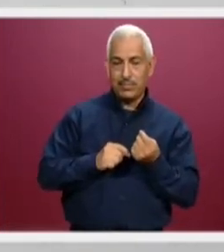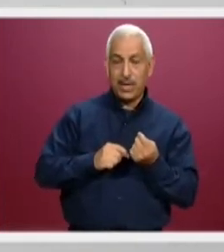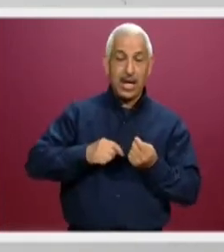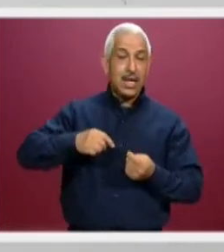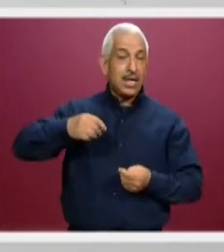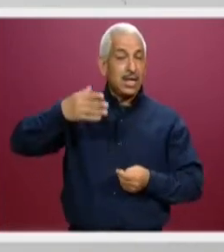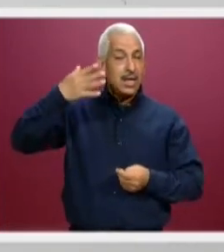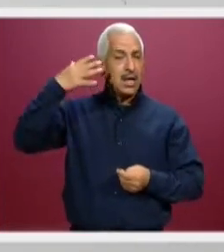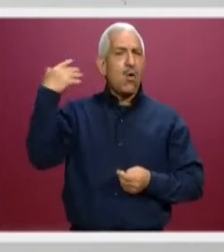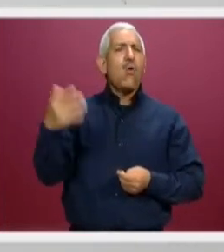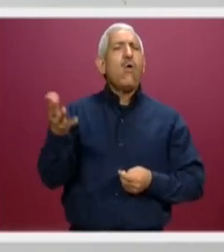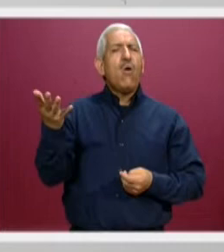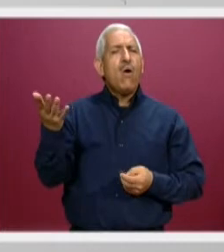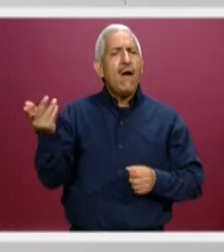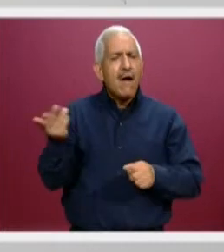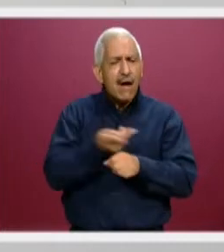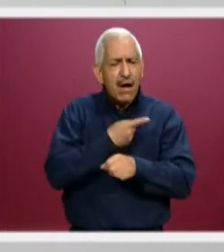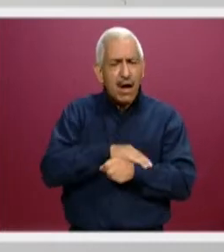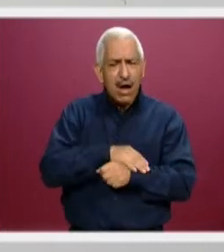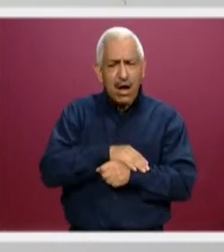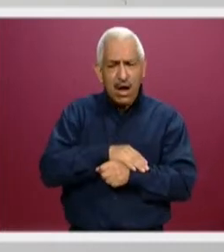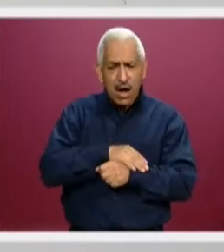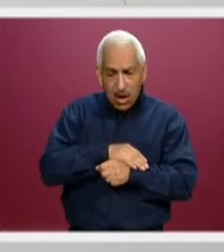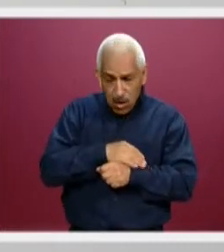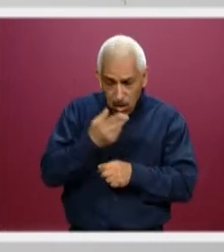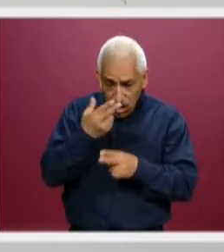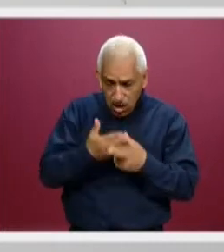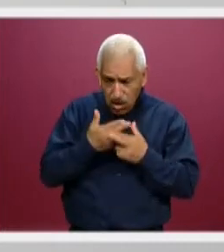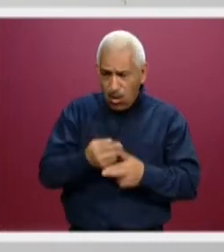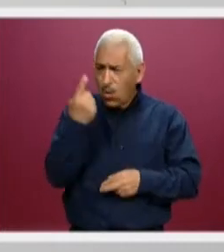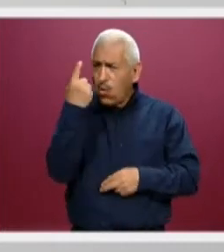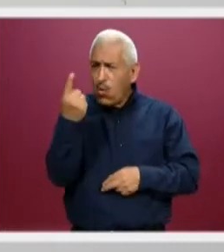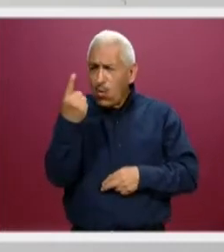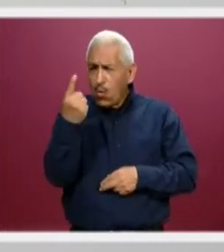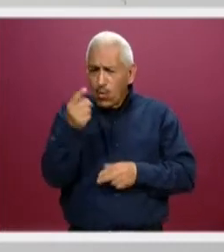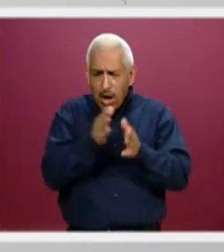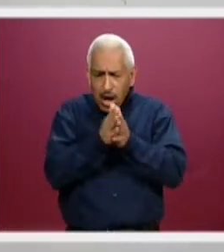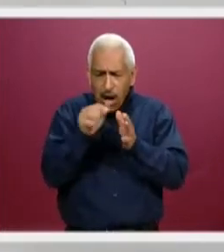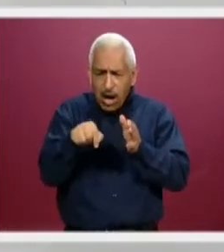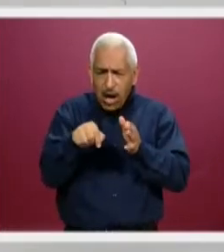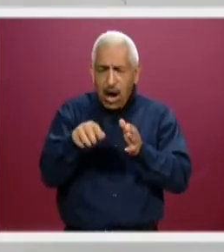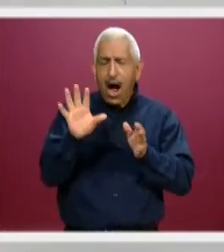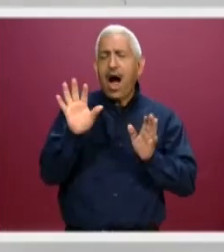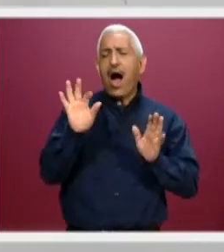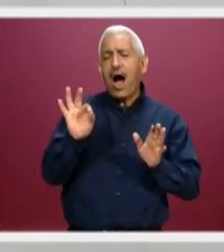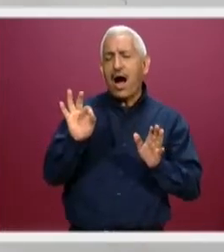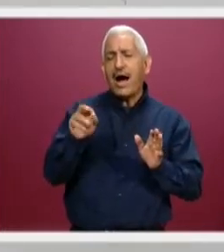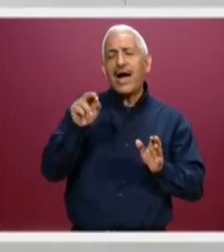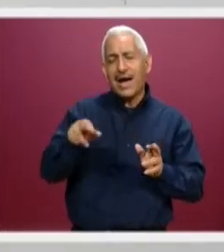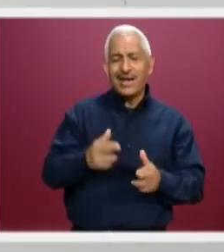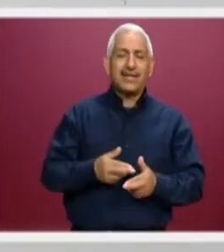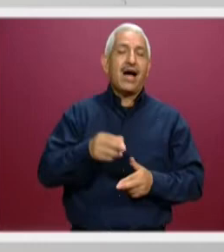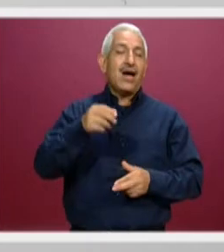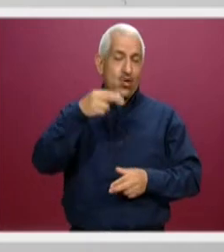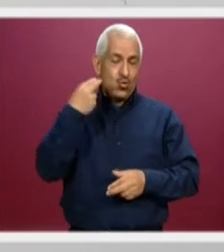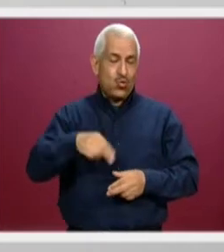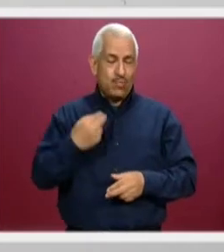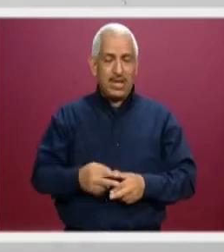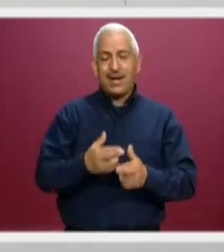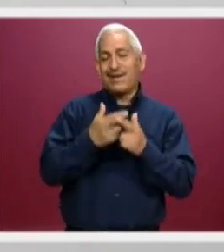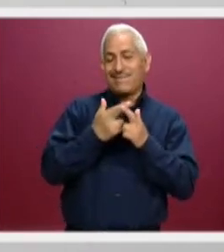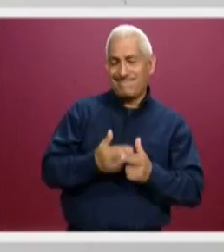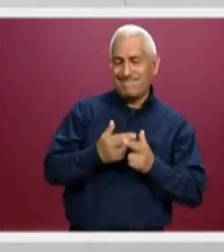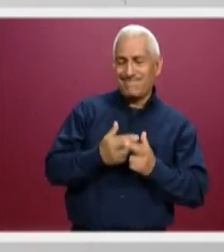y aquí qué pasó aquí nos queda una chispa y justamente esta chispa es el residuo de nuestra